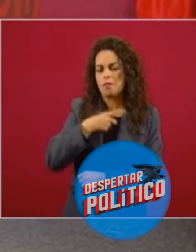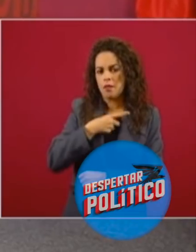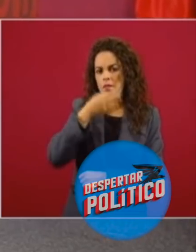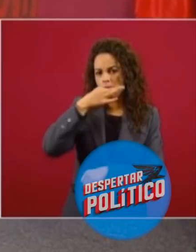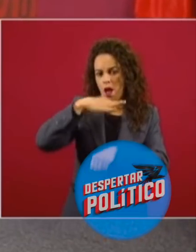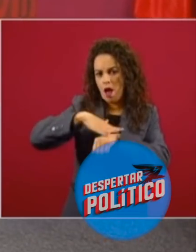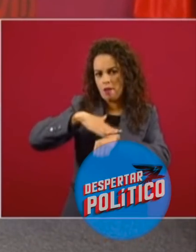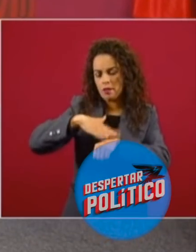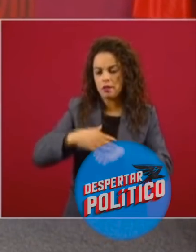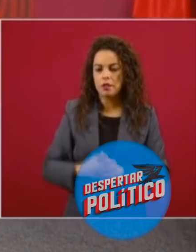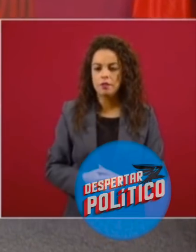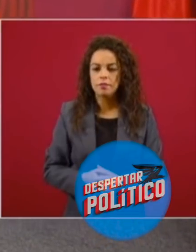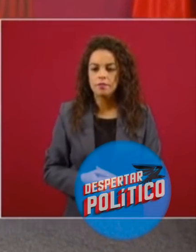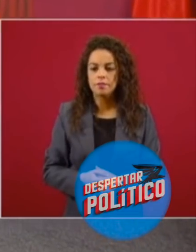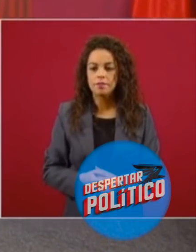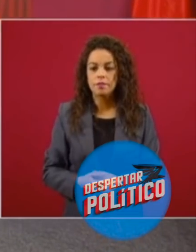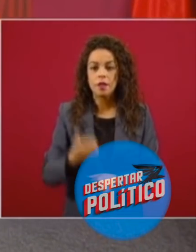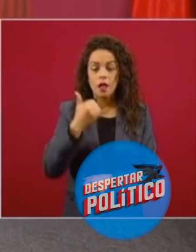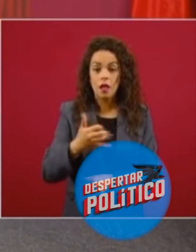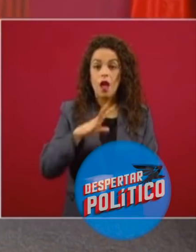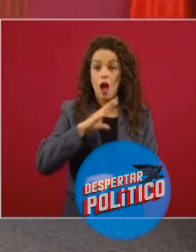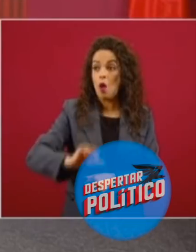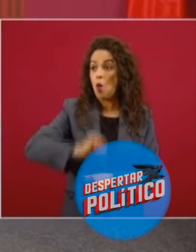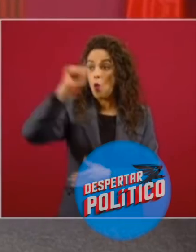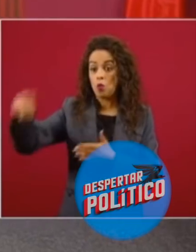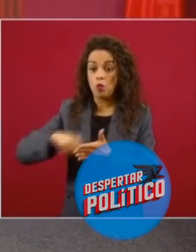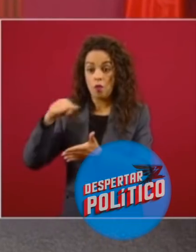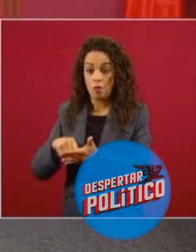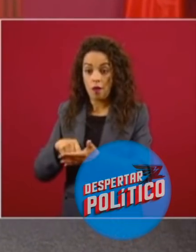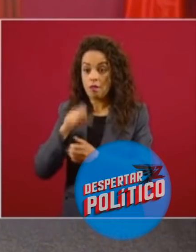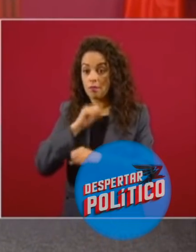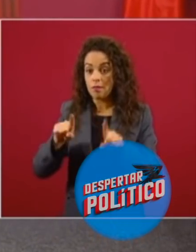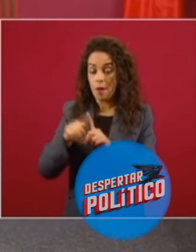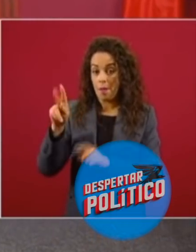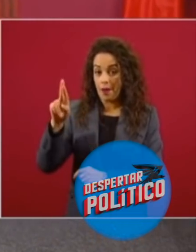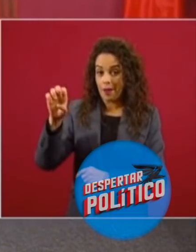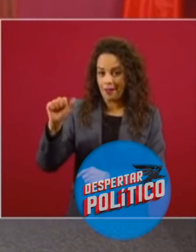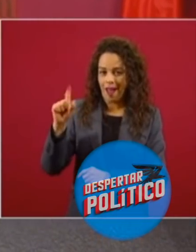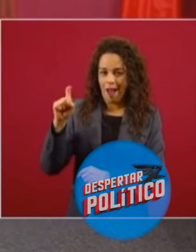Y hubo otro enfrentamiento en otra presa. O sea, fue algo